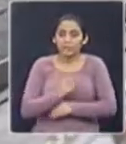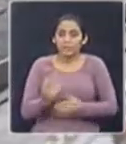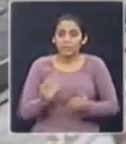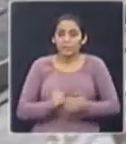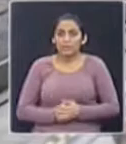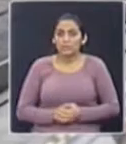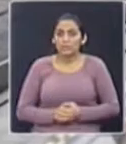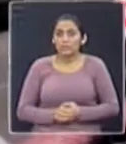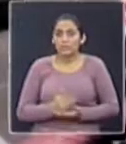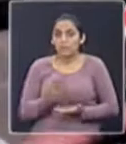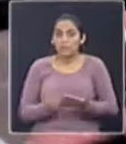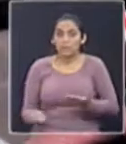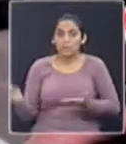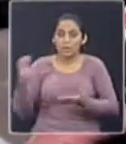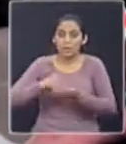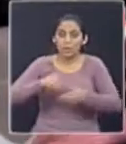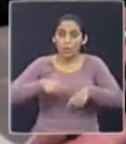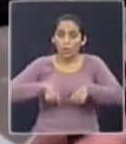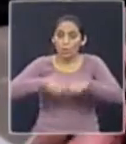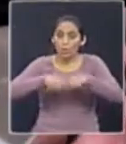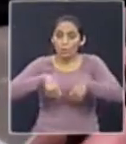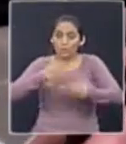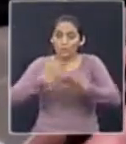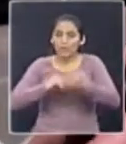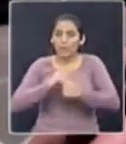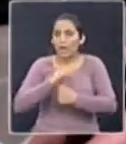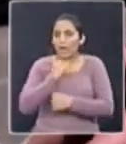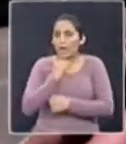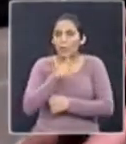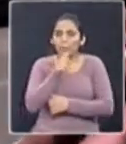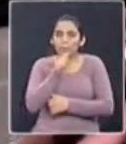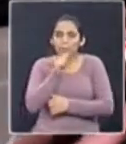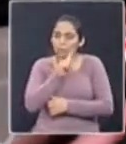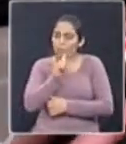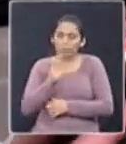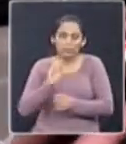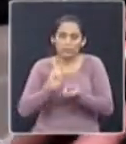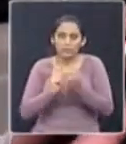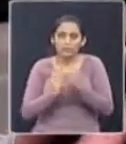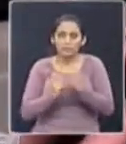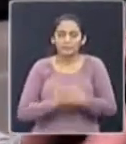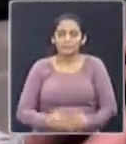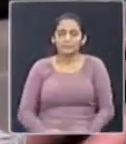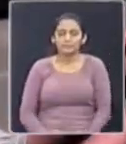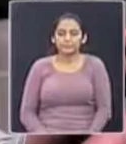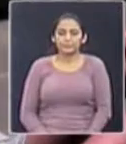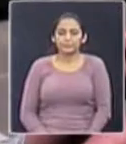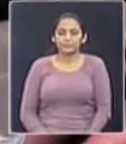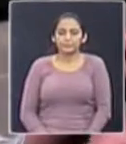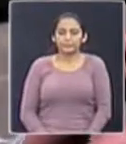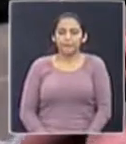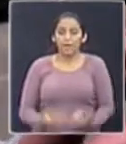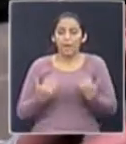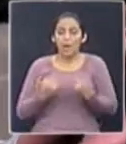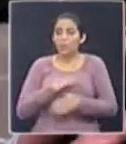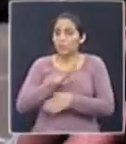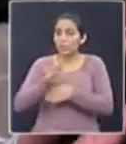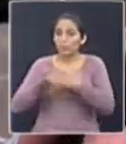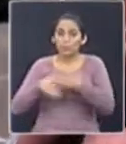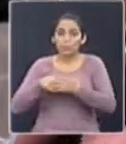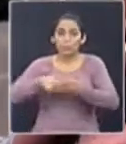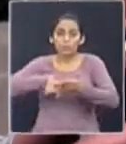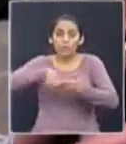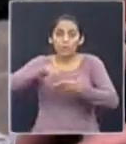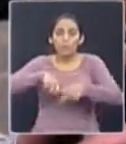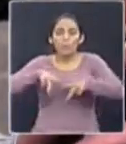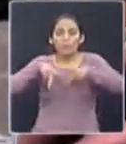de confidencialidad. Todos y absolutamente todos los papeles y documentos inherentes al contrato son públicos, serán subidos y estarán